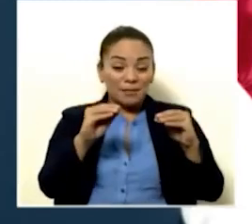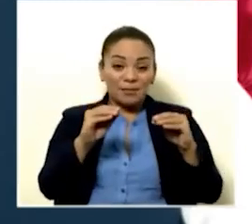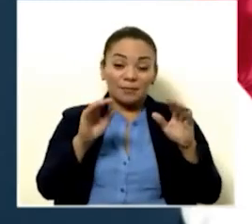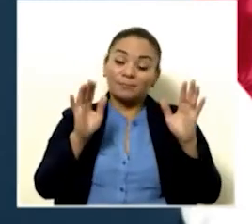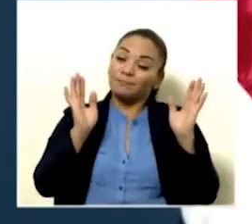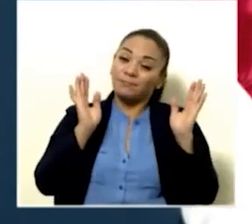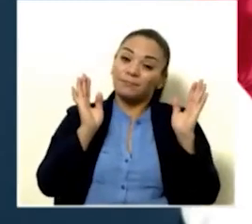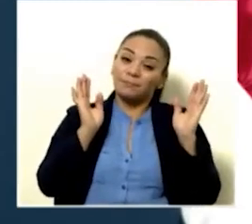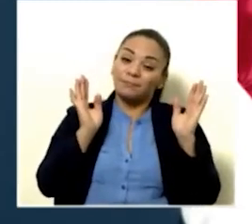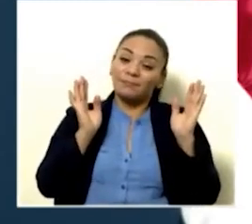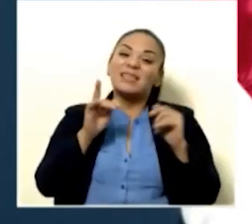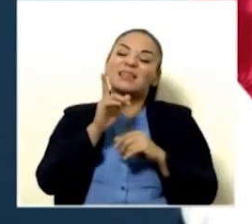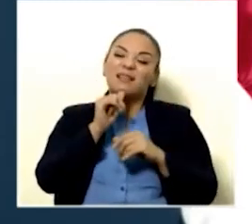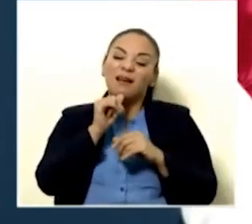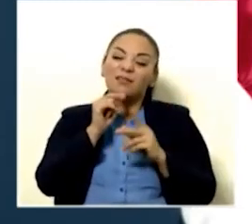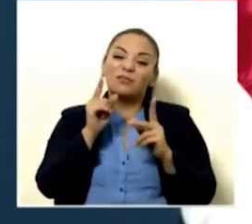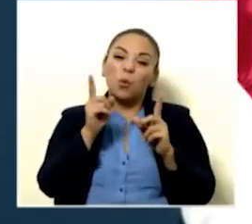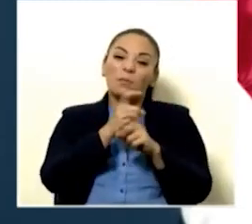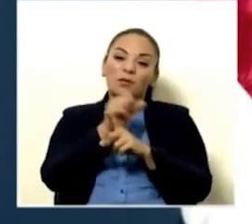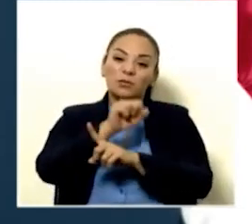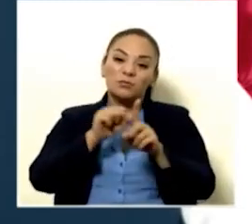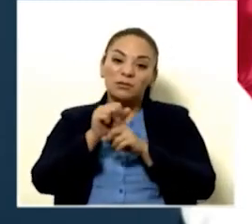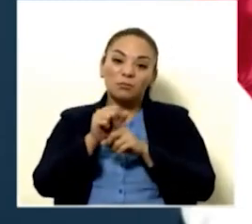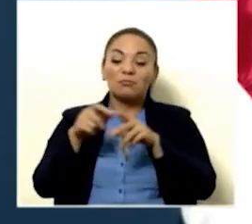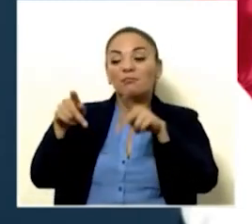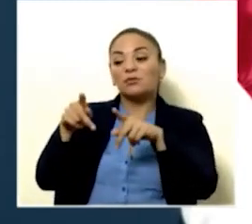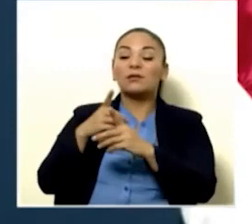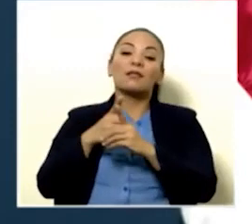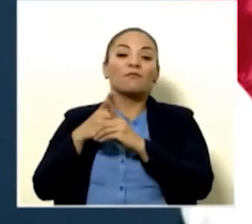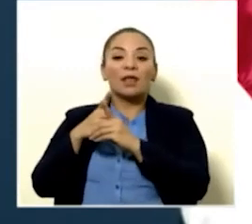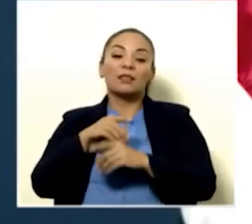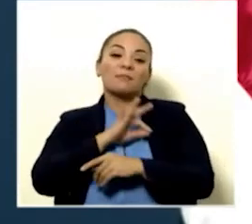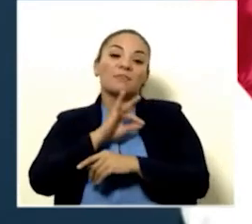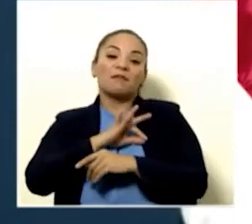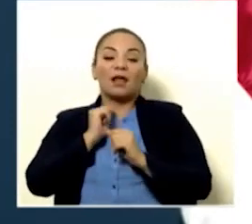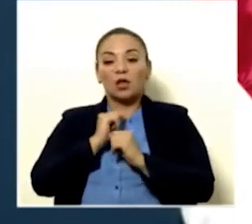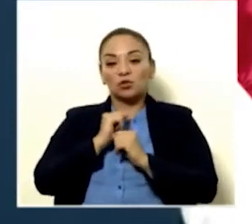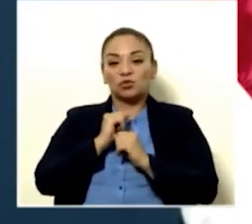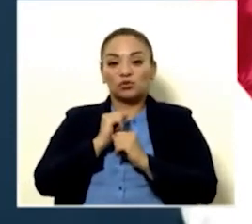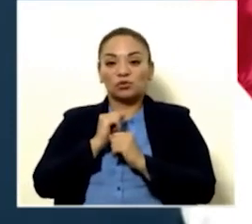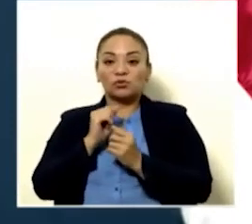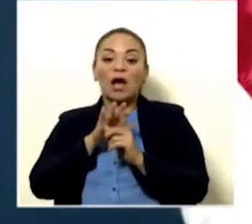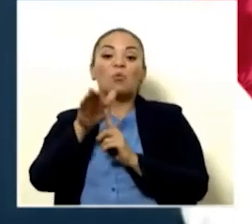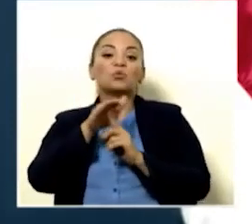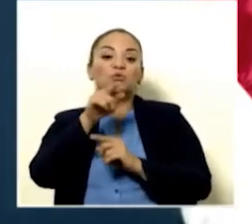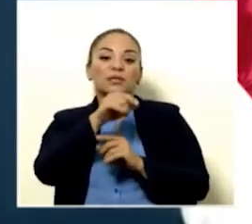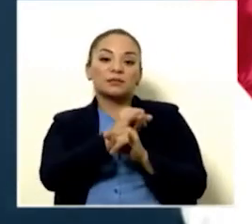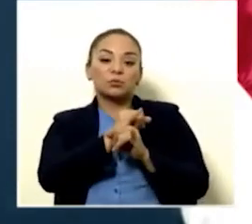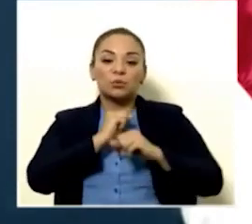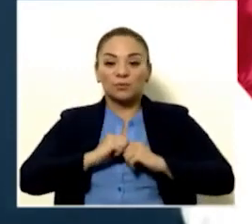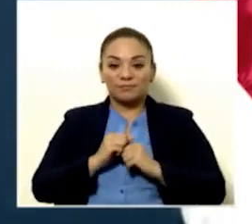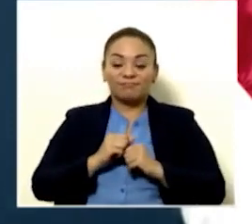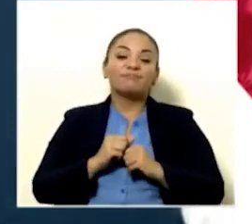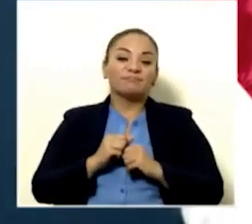Banco de Costa Rica la están haciendo quienes defienden los privilegios y abusos de esa institución, los que